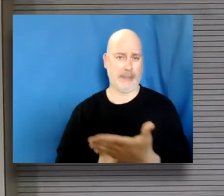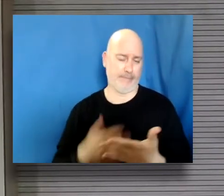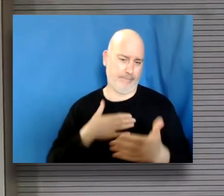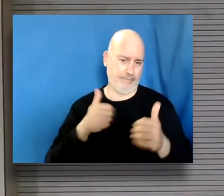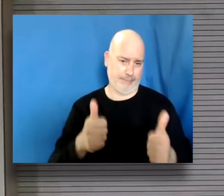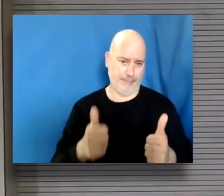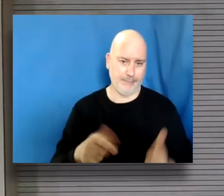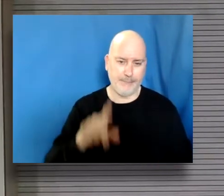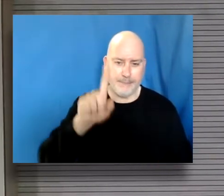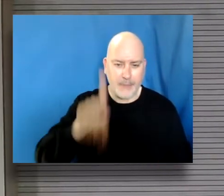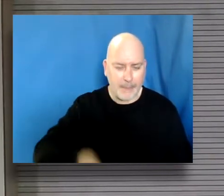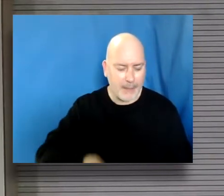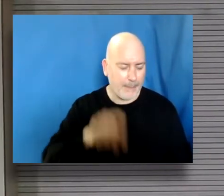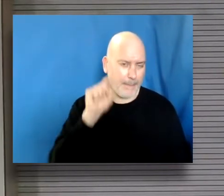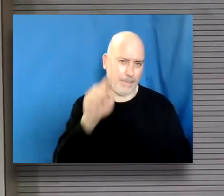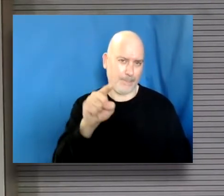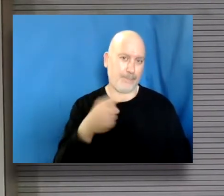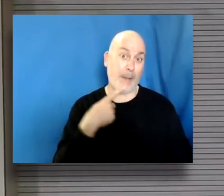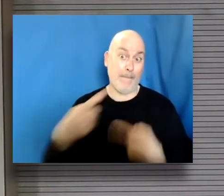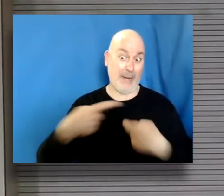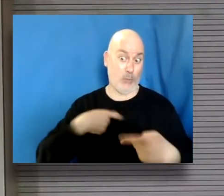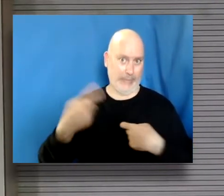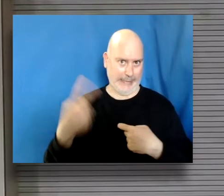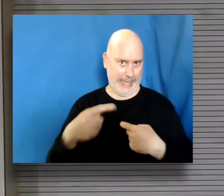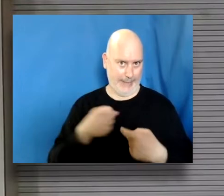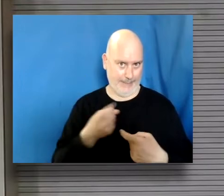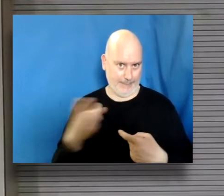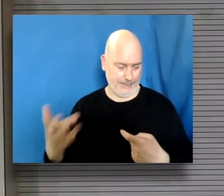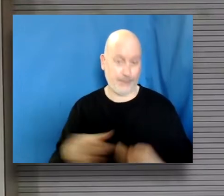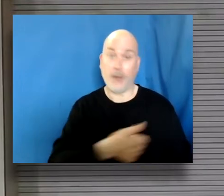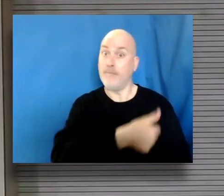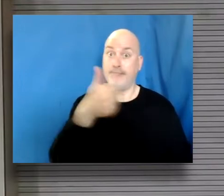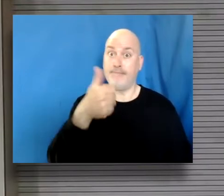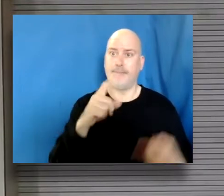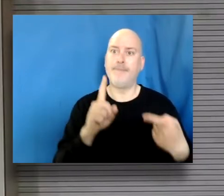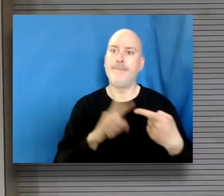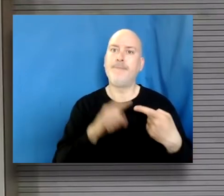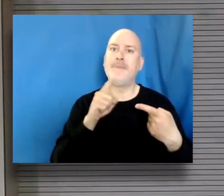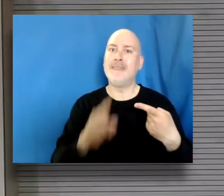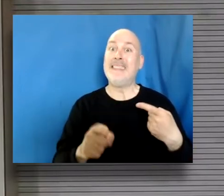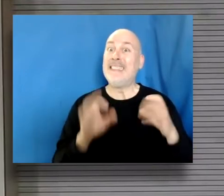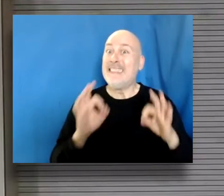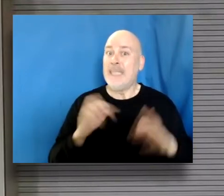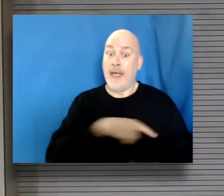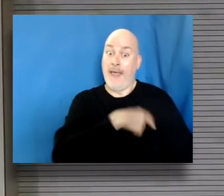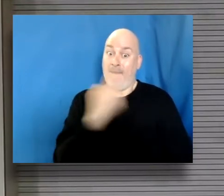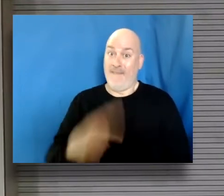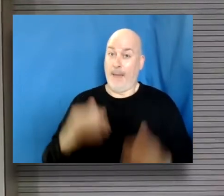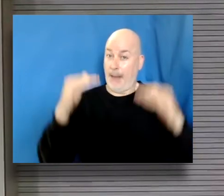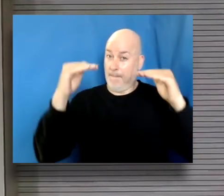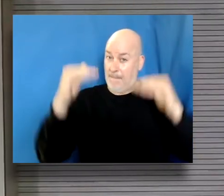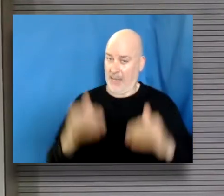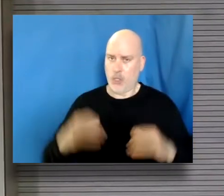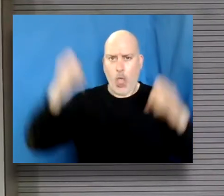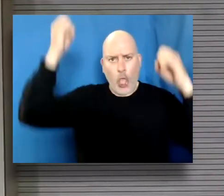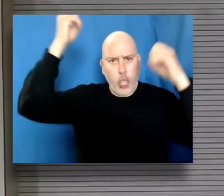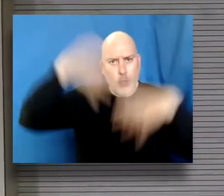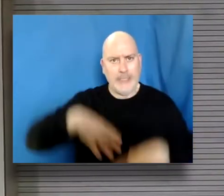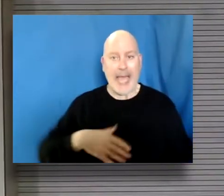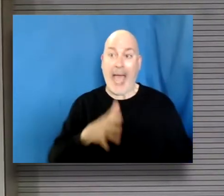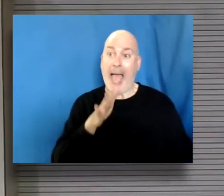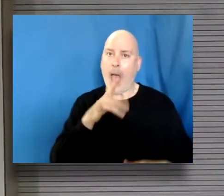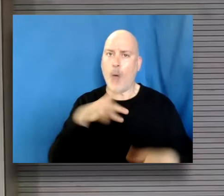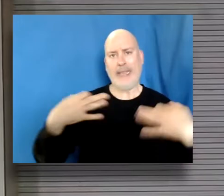habéis compartido. En primer lugar, nos preguntan si para bajar la fiebre se puede duchar al niño con agua tibia.